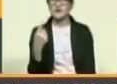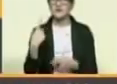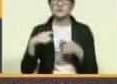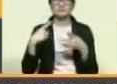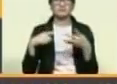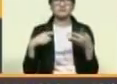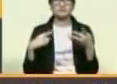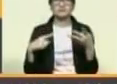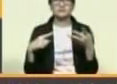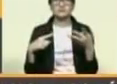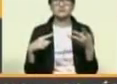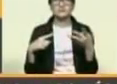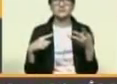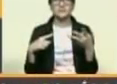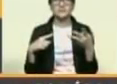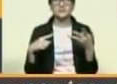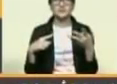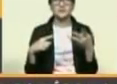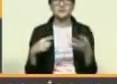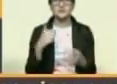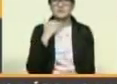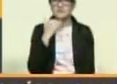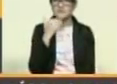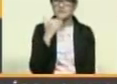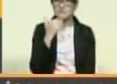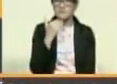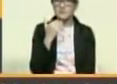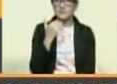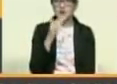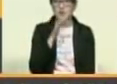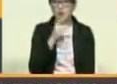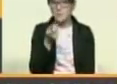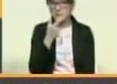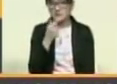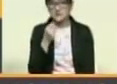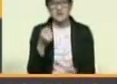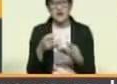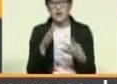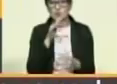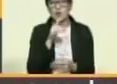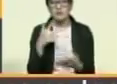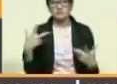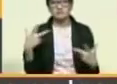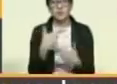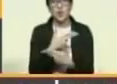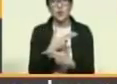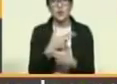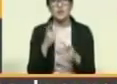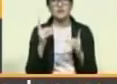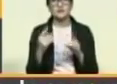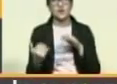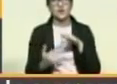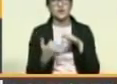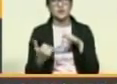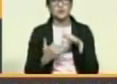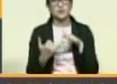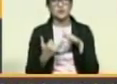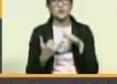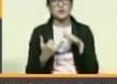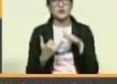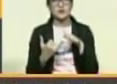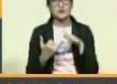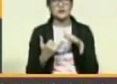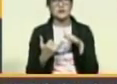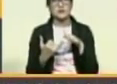y reactivos. Y el hecho más reciente fue el cierre por decisión institucional del pediátrico Menca